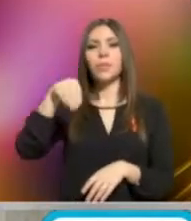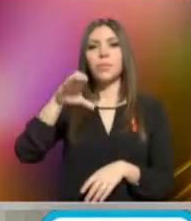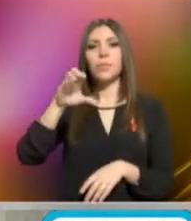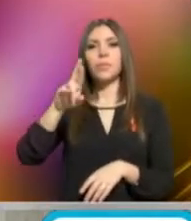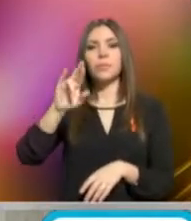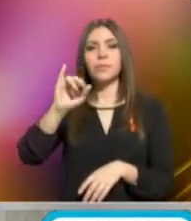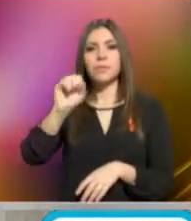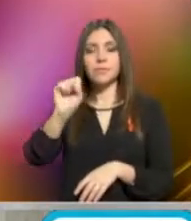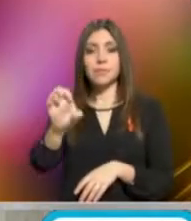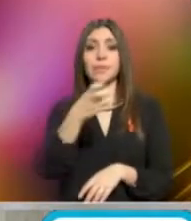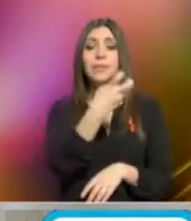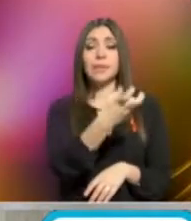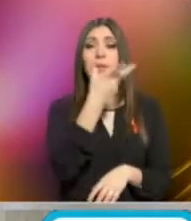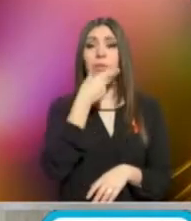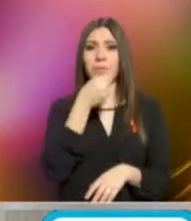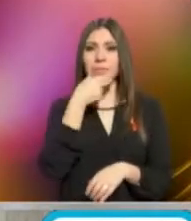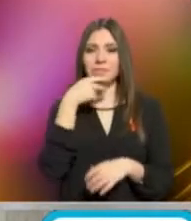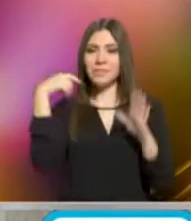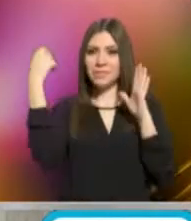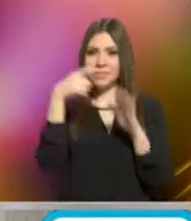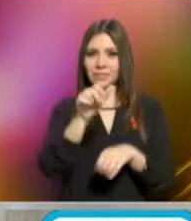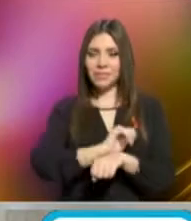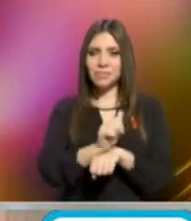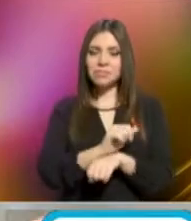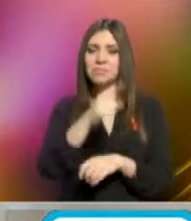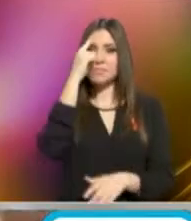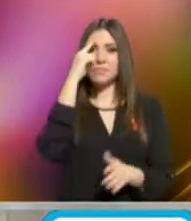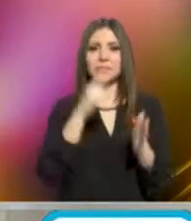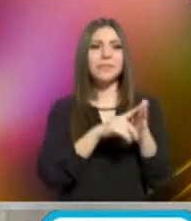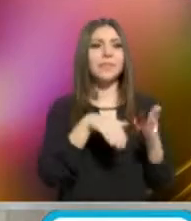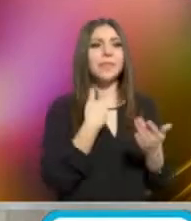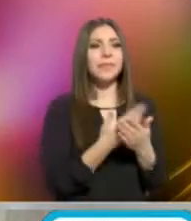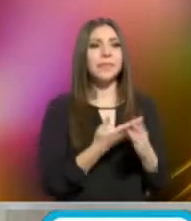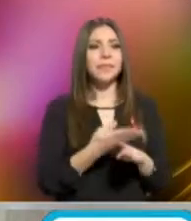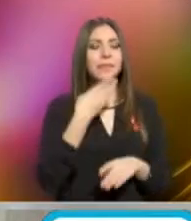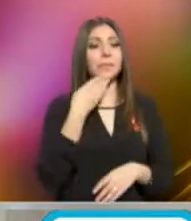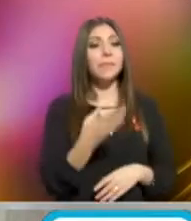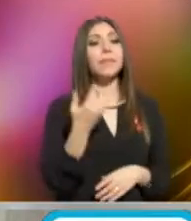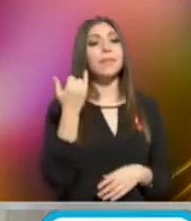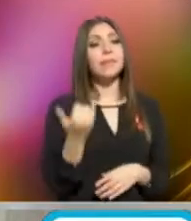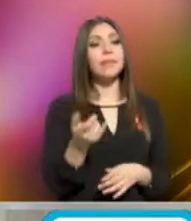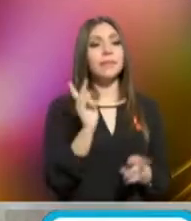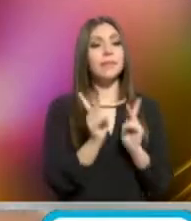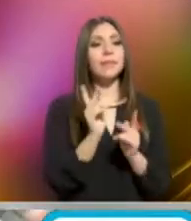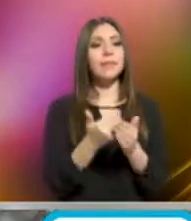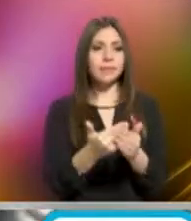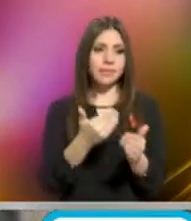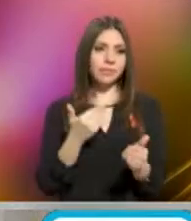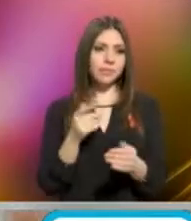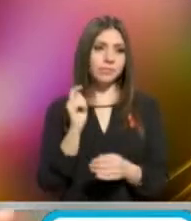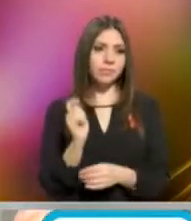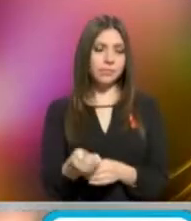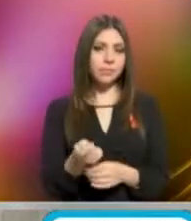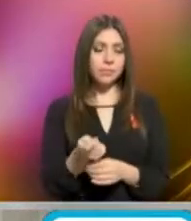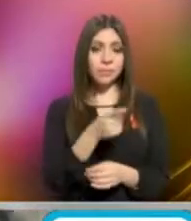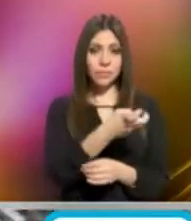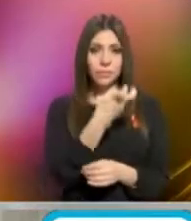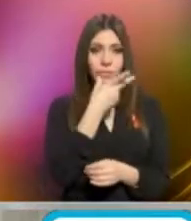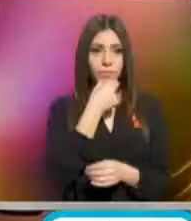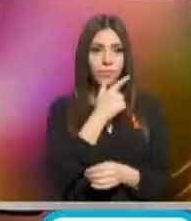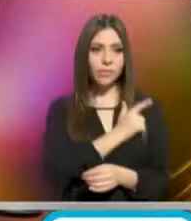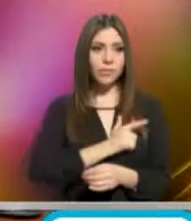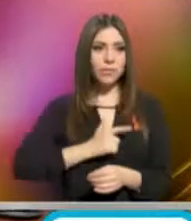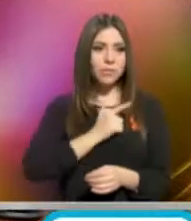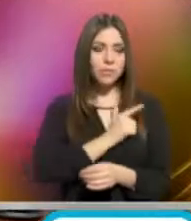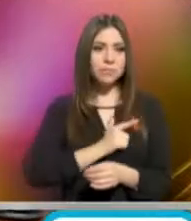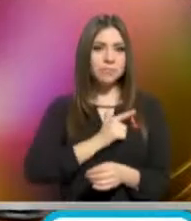No, él a mí me cae muy bien. Sí. Lo que platicábamos antes de entrar al aire, pues él le gusta estar en